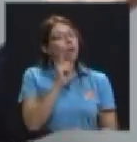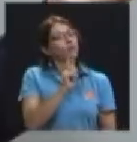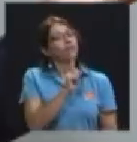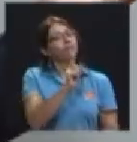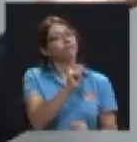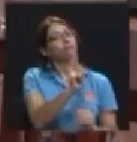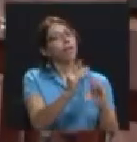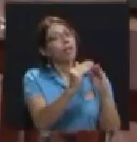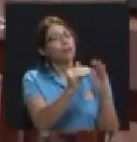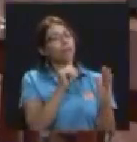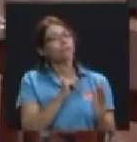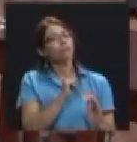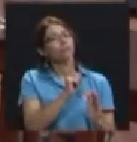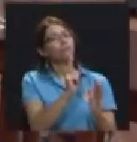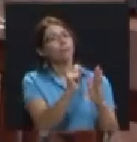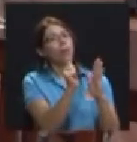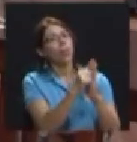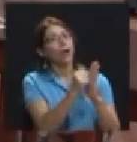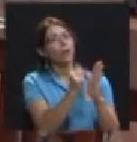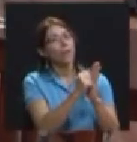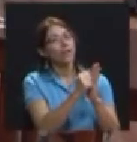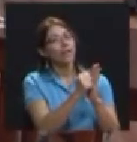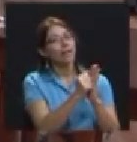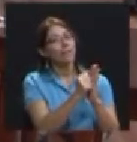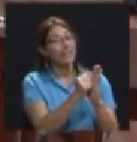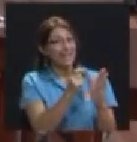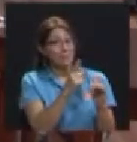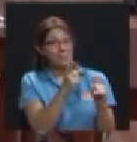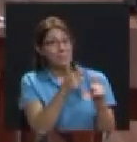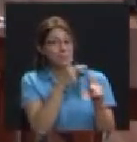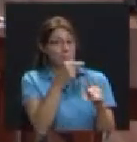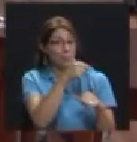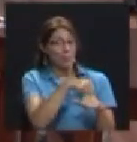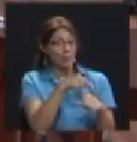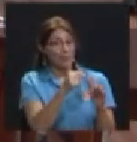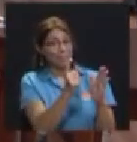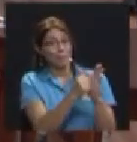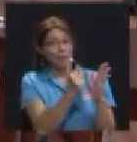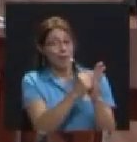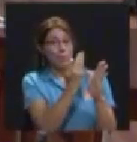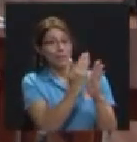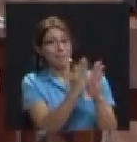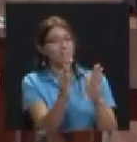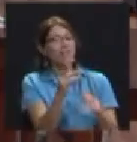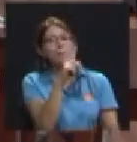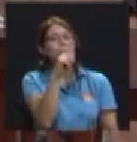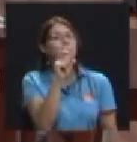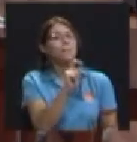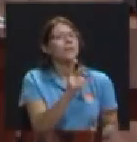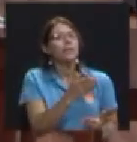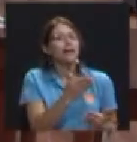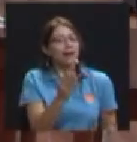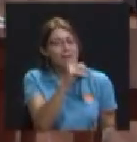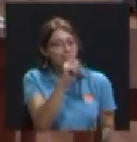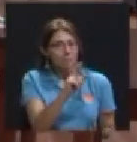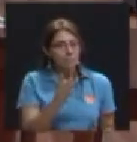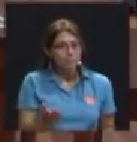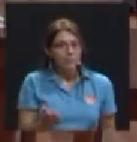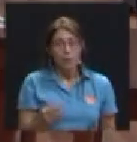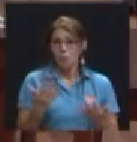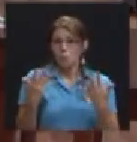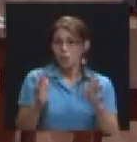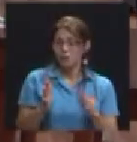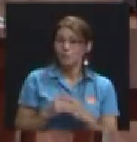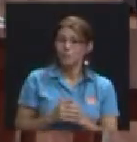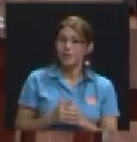puerta, sin decir todas las preguntas, ¿qué es lo que le preguntan? Bueno, lo que se